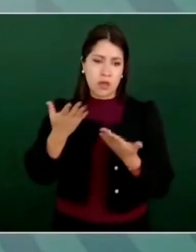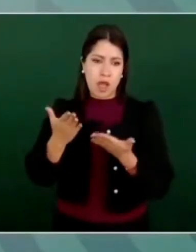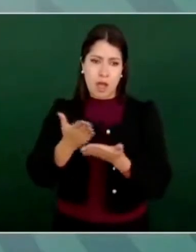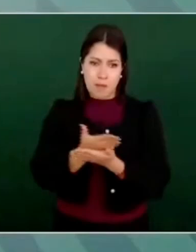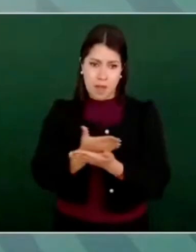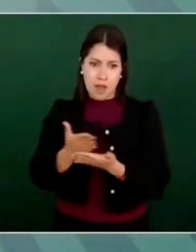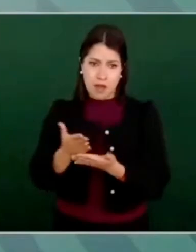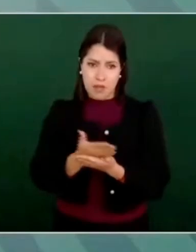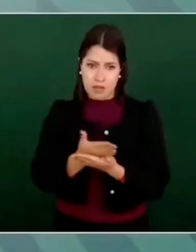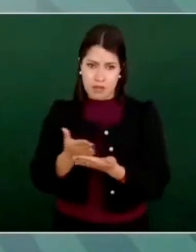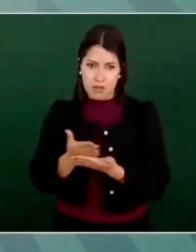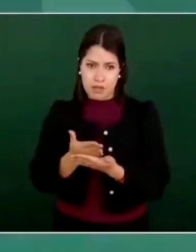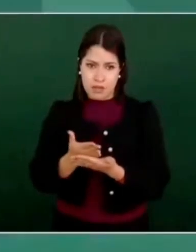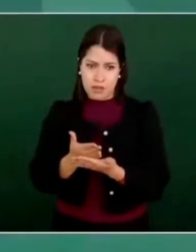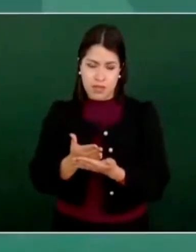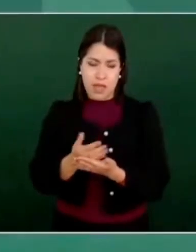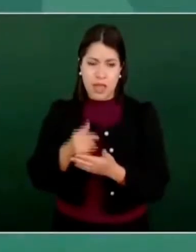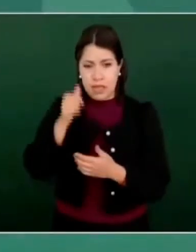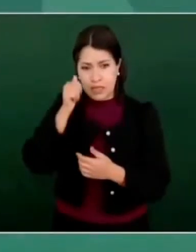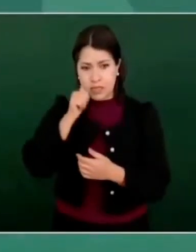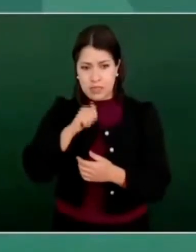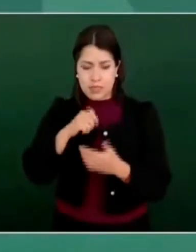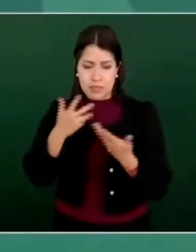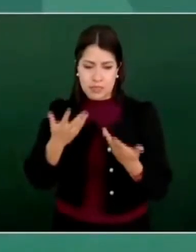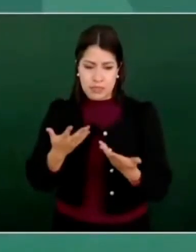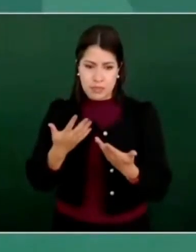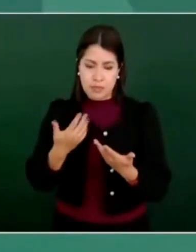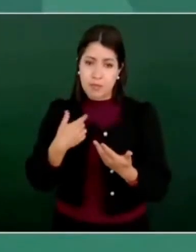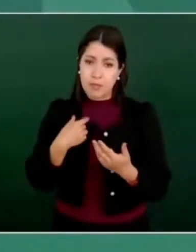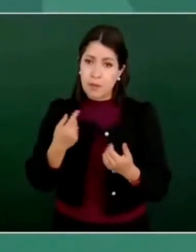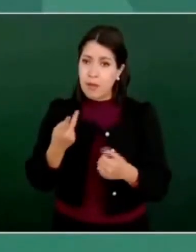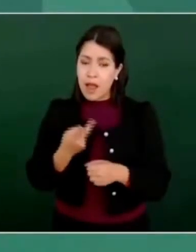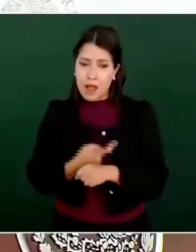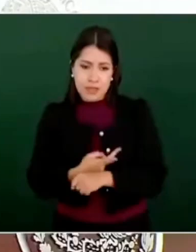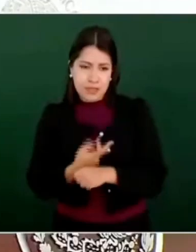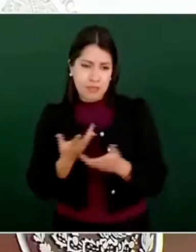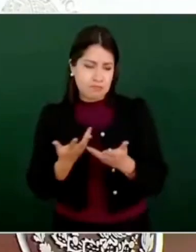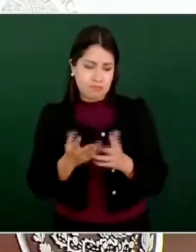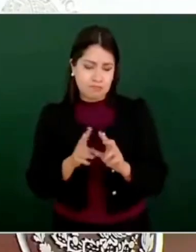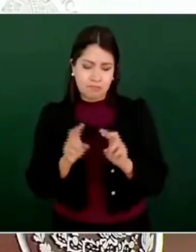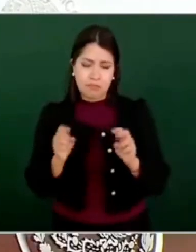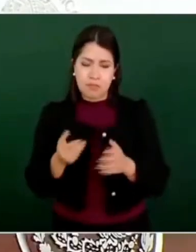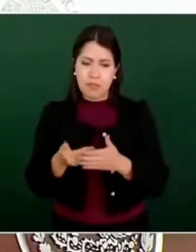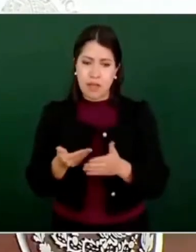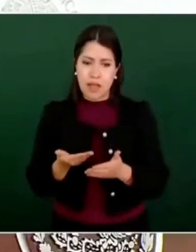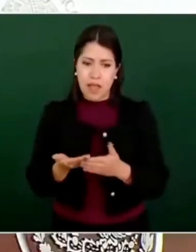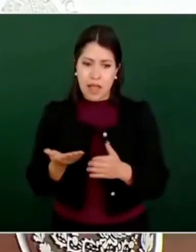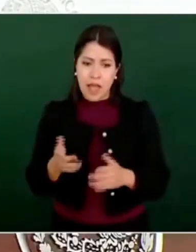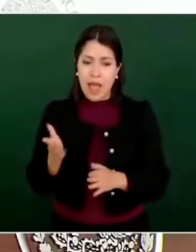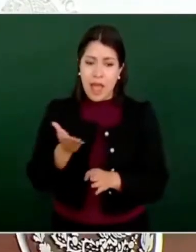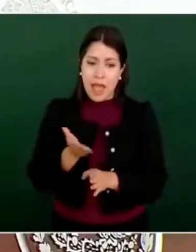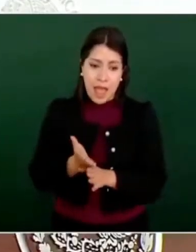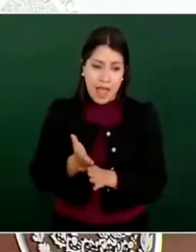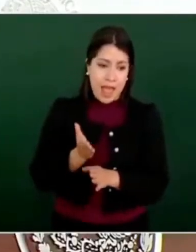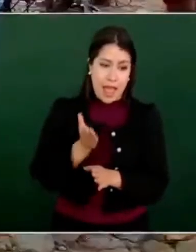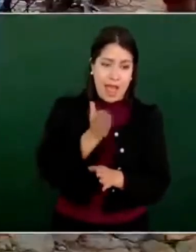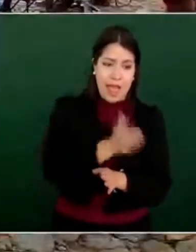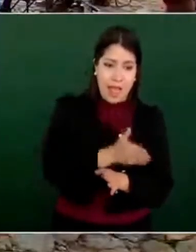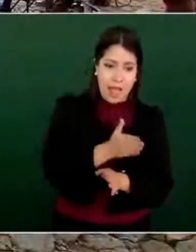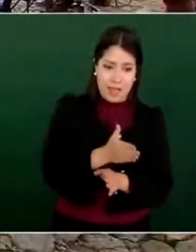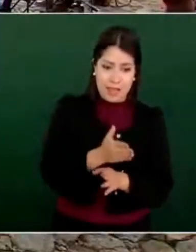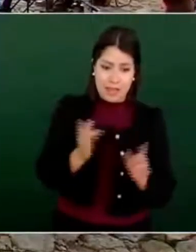siempre intervienen en estos procesos. El panorama previo a la invasión francesa